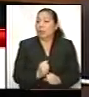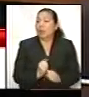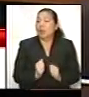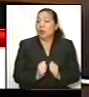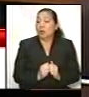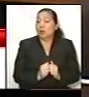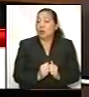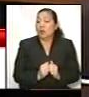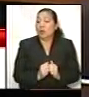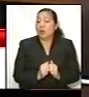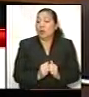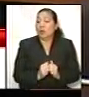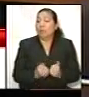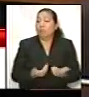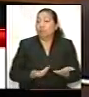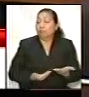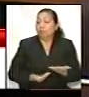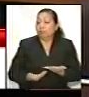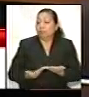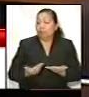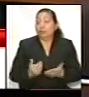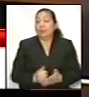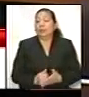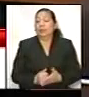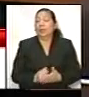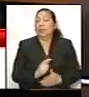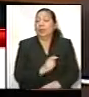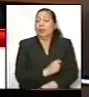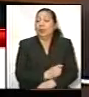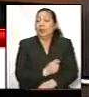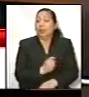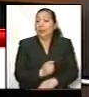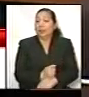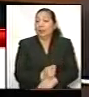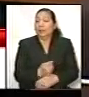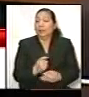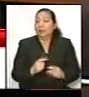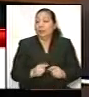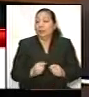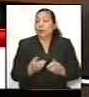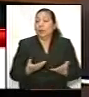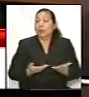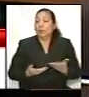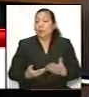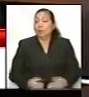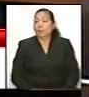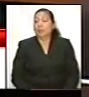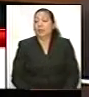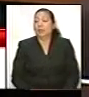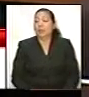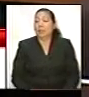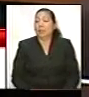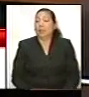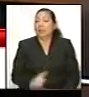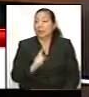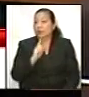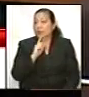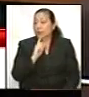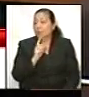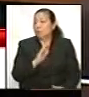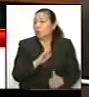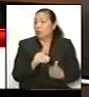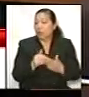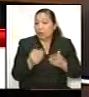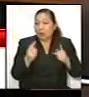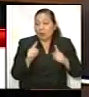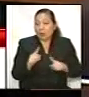con los comerciantes de Tacna que estaban en el ámbito de la comercialización y estamos todos de